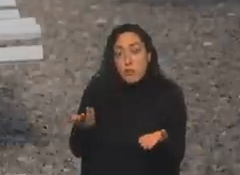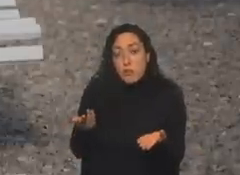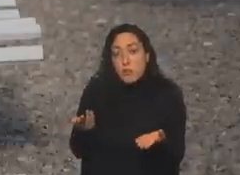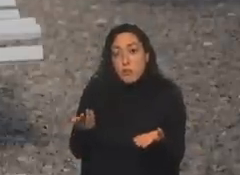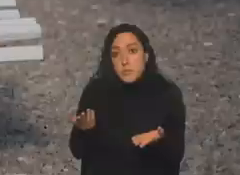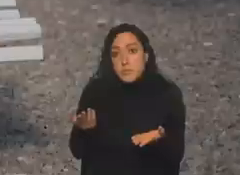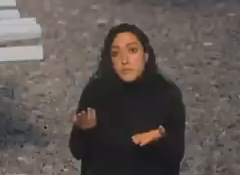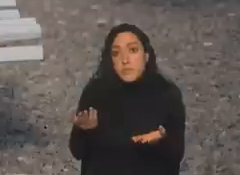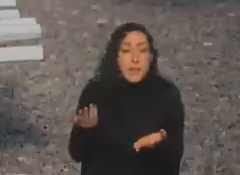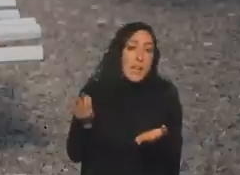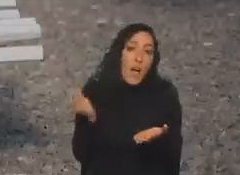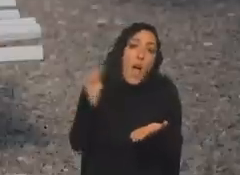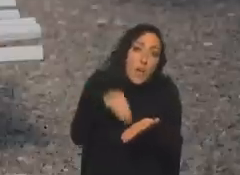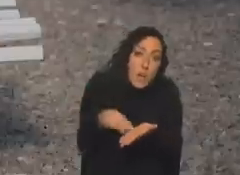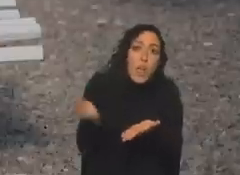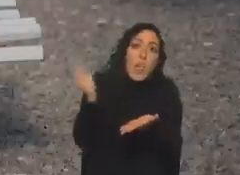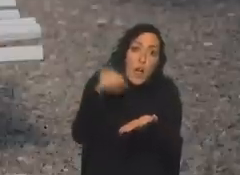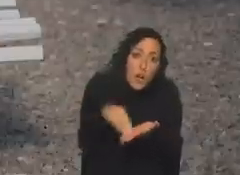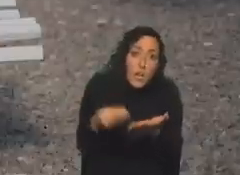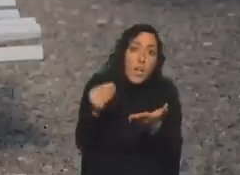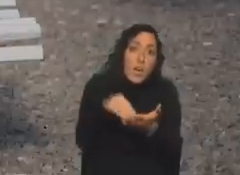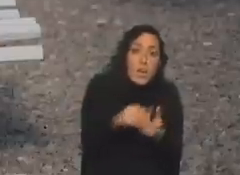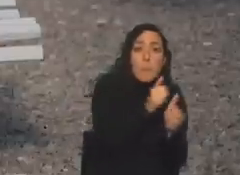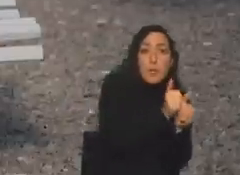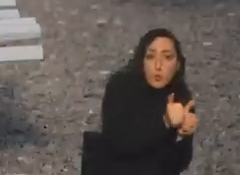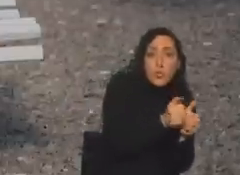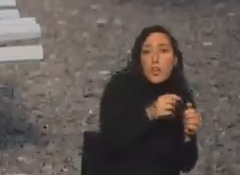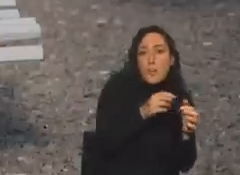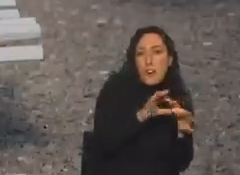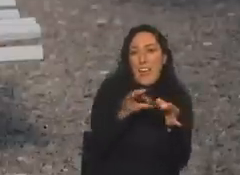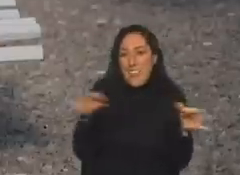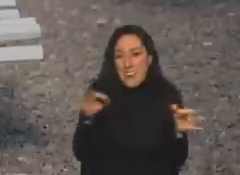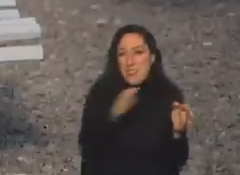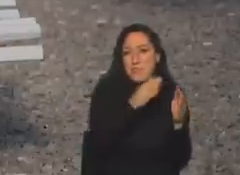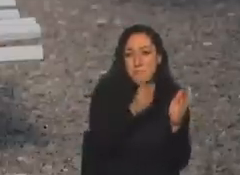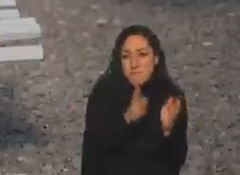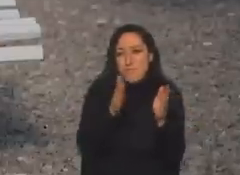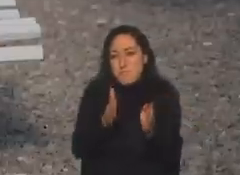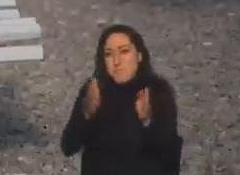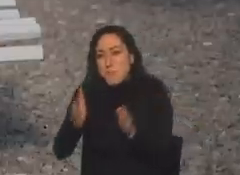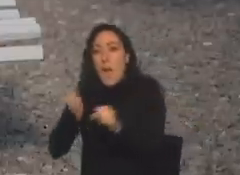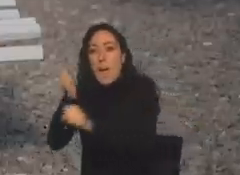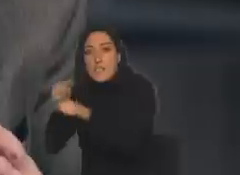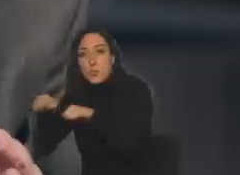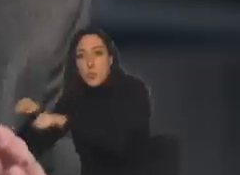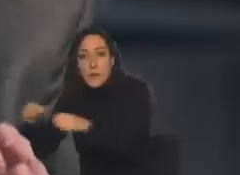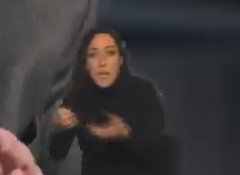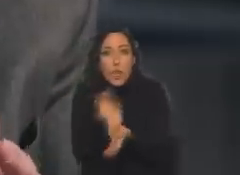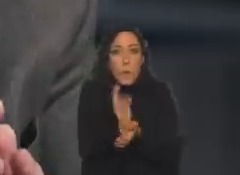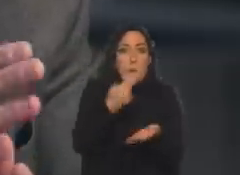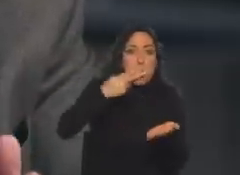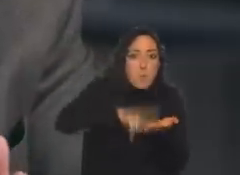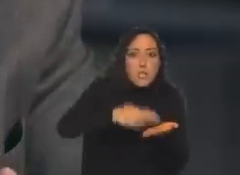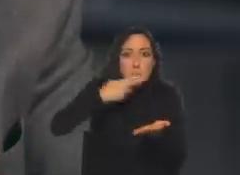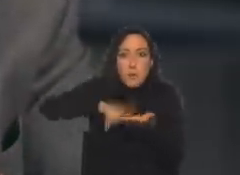que están se van agregando desde que se va produciendo, digamos, hasta que llega la góndola, van